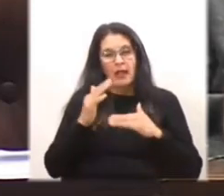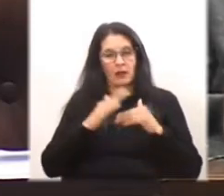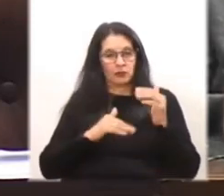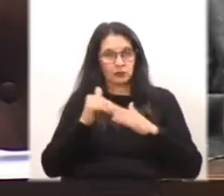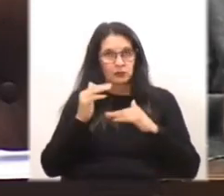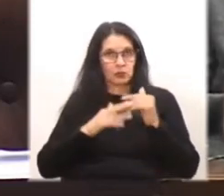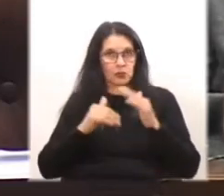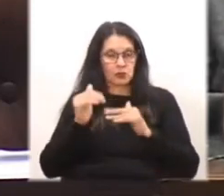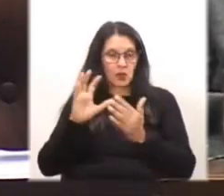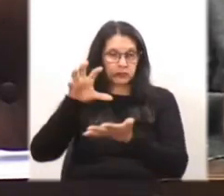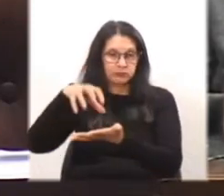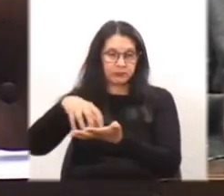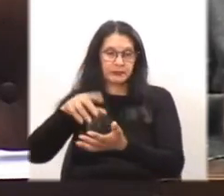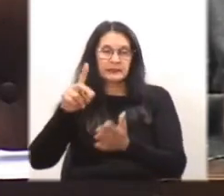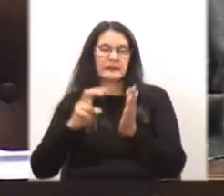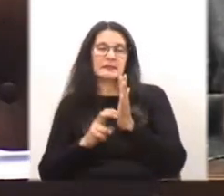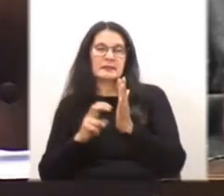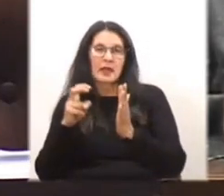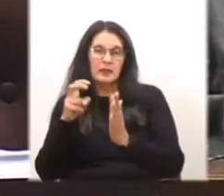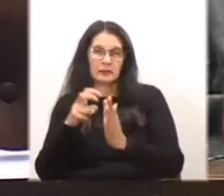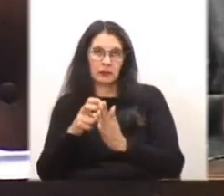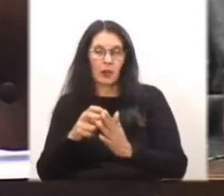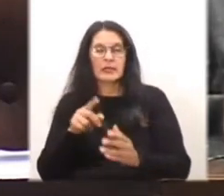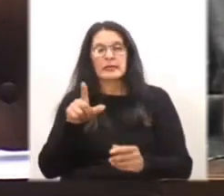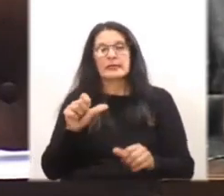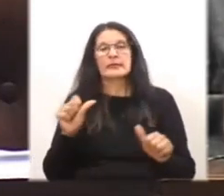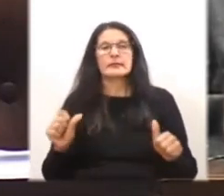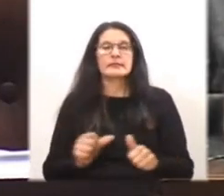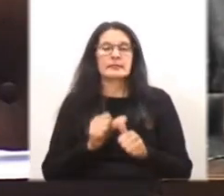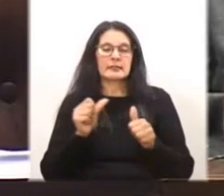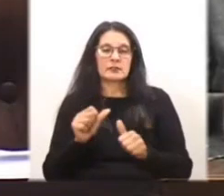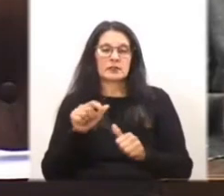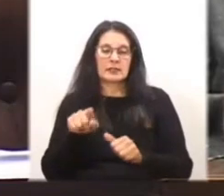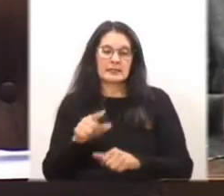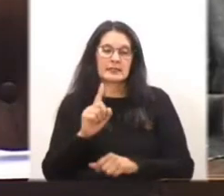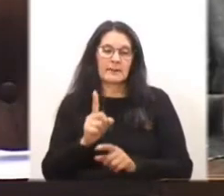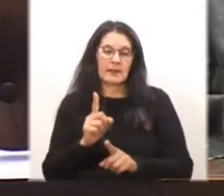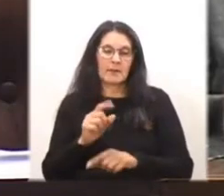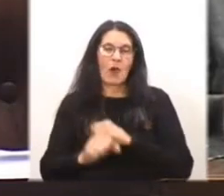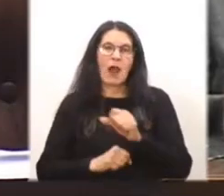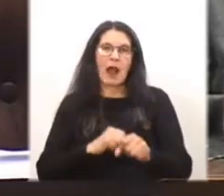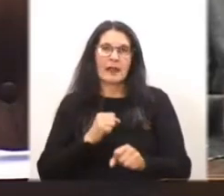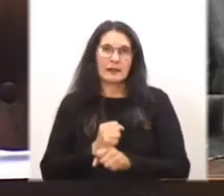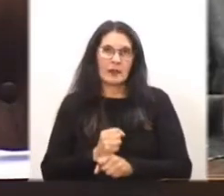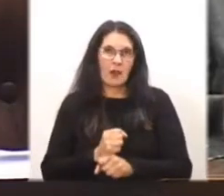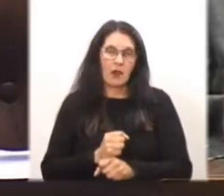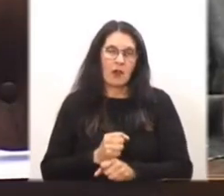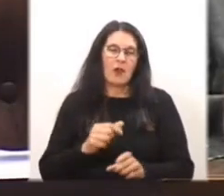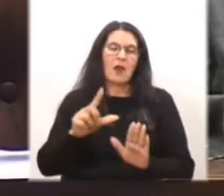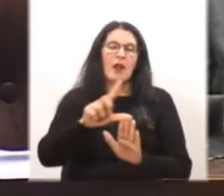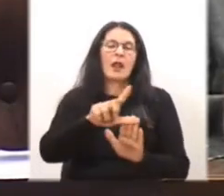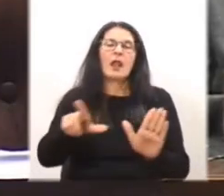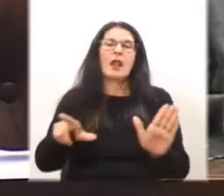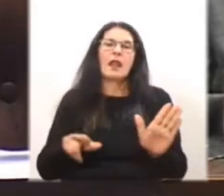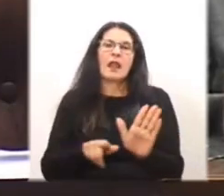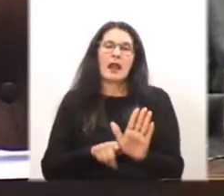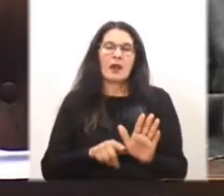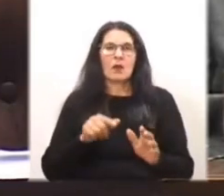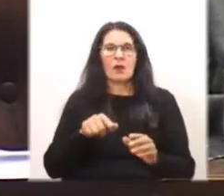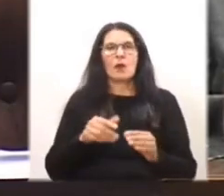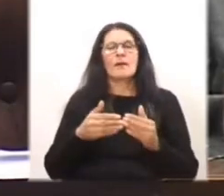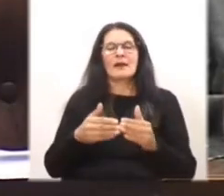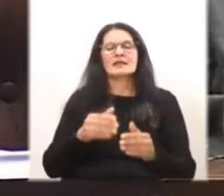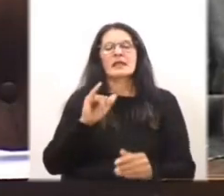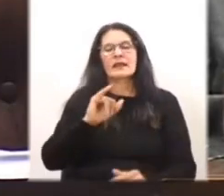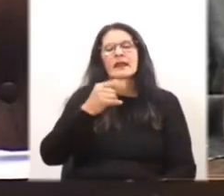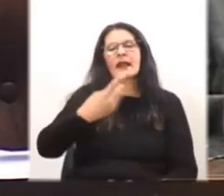Salto Grande y se conformó en ese mismo año el lago Embalse y la primera de las 14